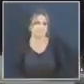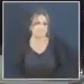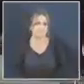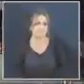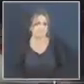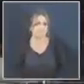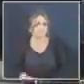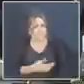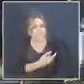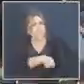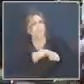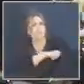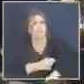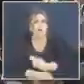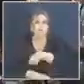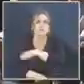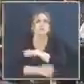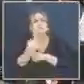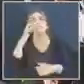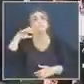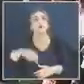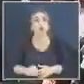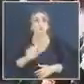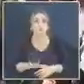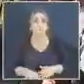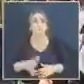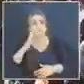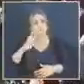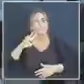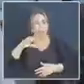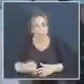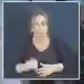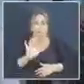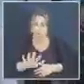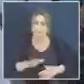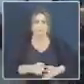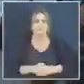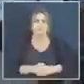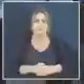Y el esfuerzo que comprometemos, amigo. El esfuerzo que comprometemos